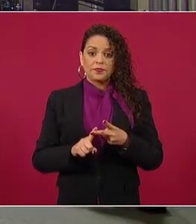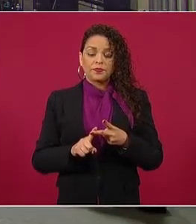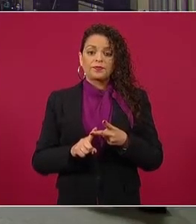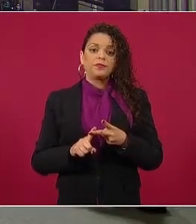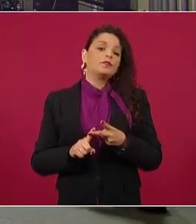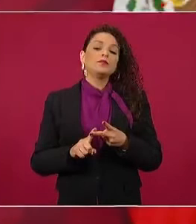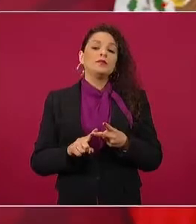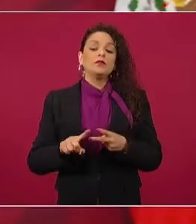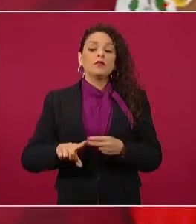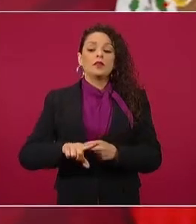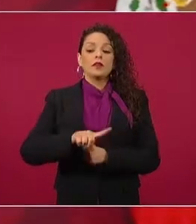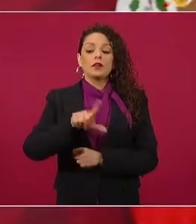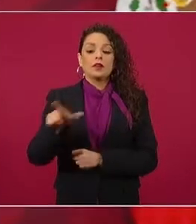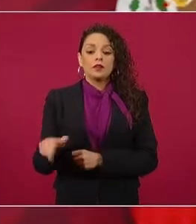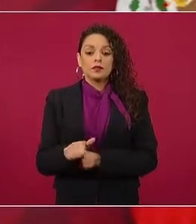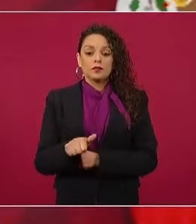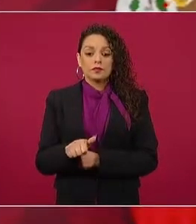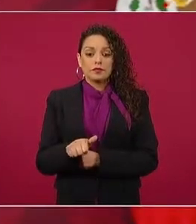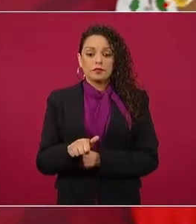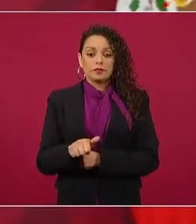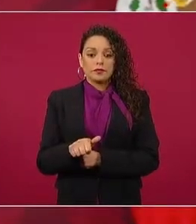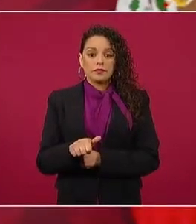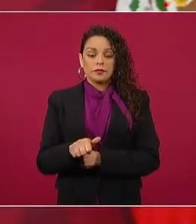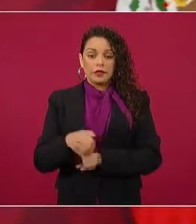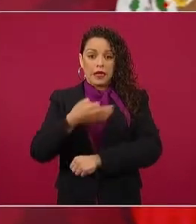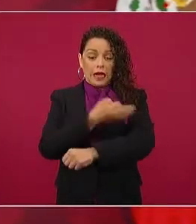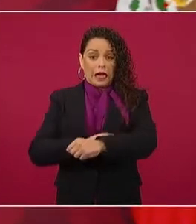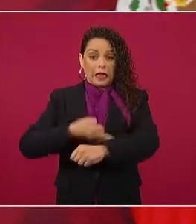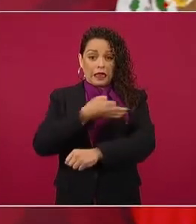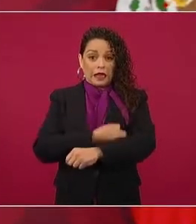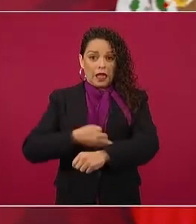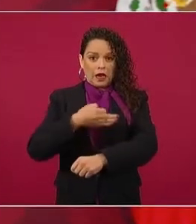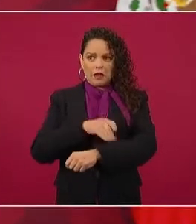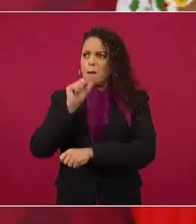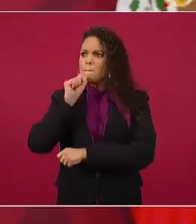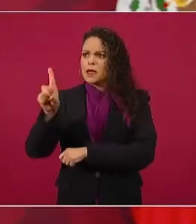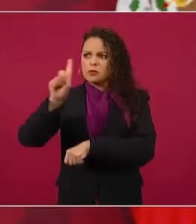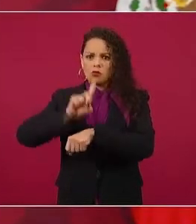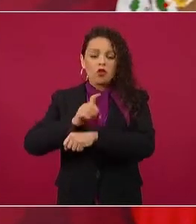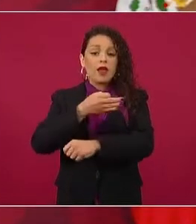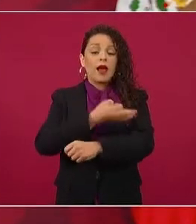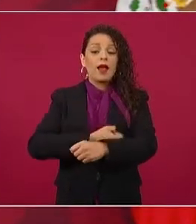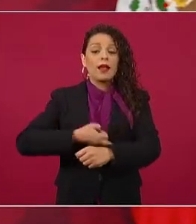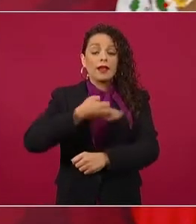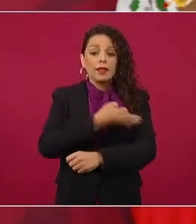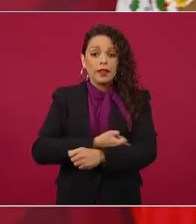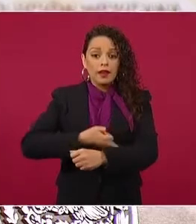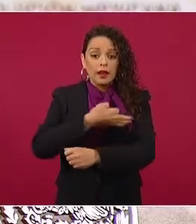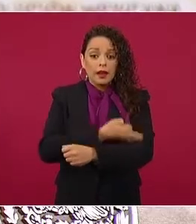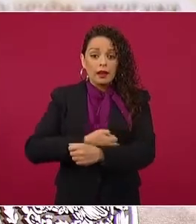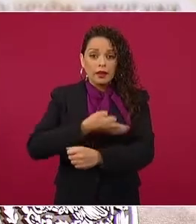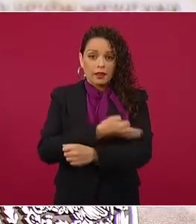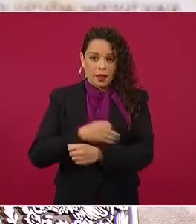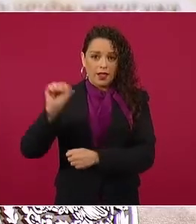posteriormente ese mismo día en la tarde, el